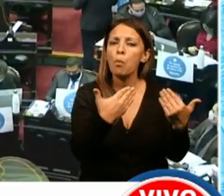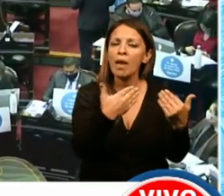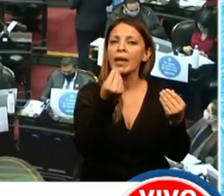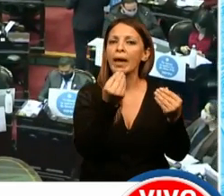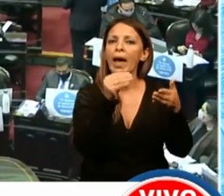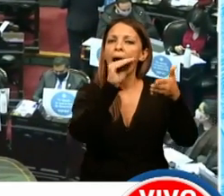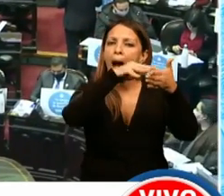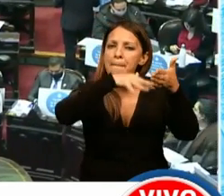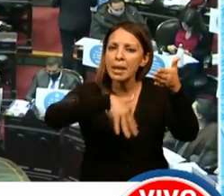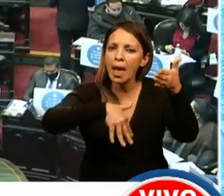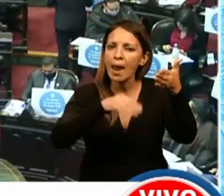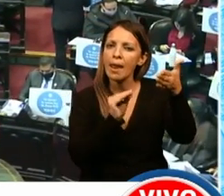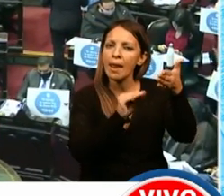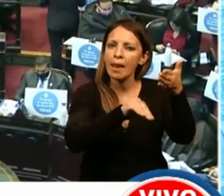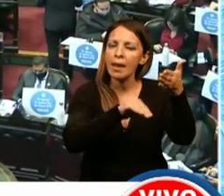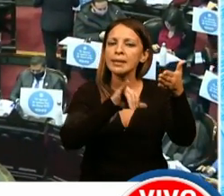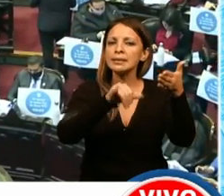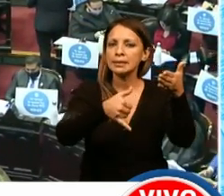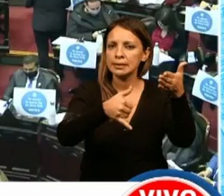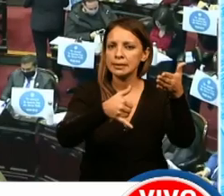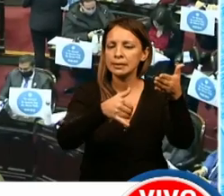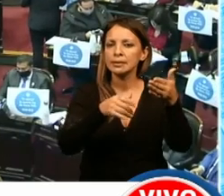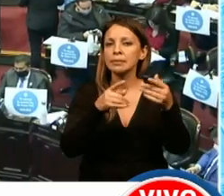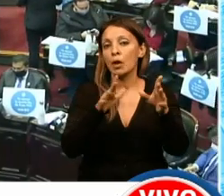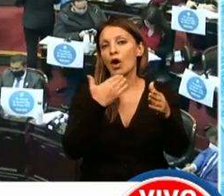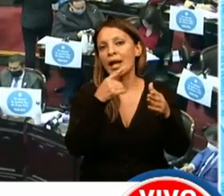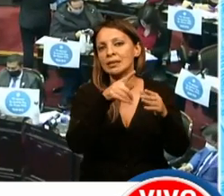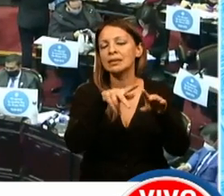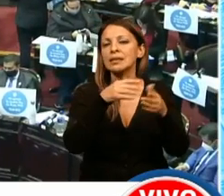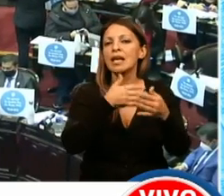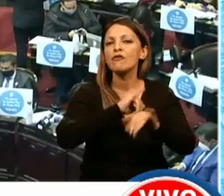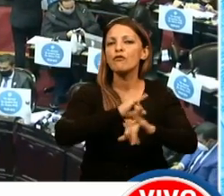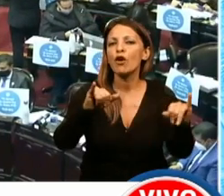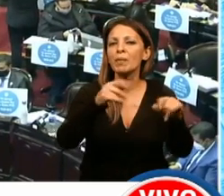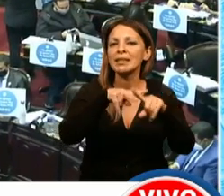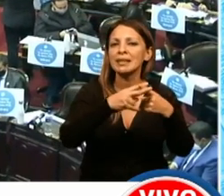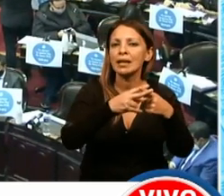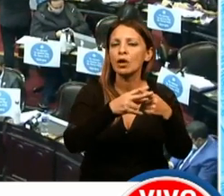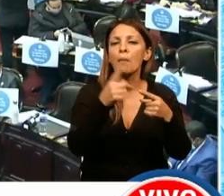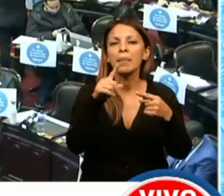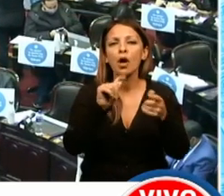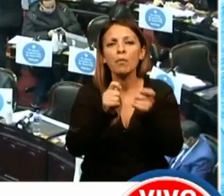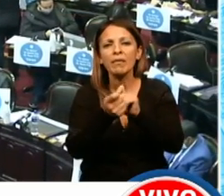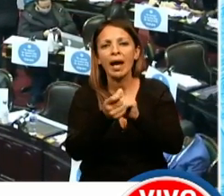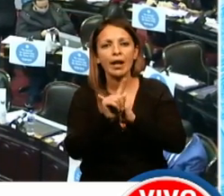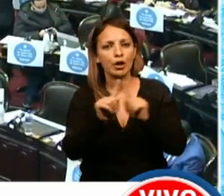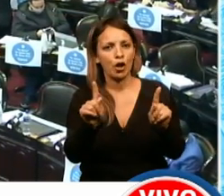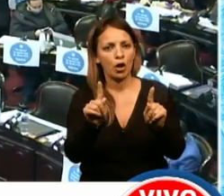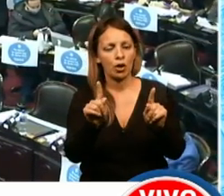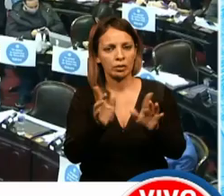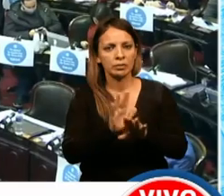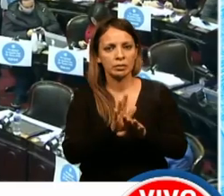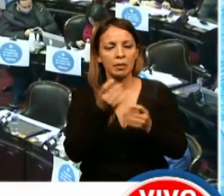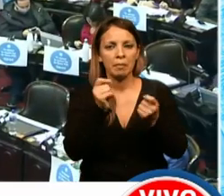en base por supuesto a los informes técnicos y no así a modificar para delimitar más